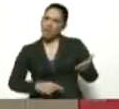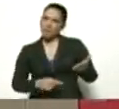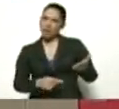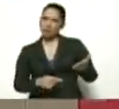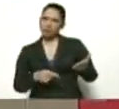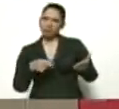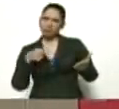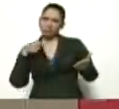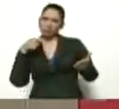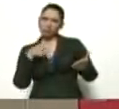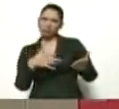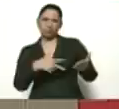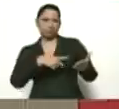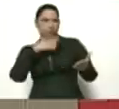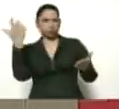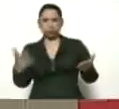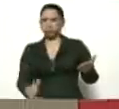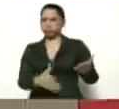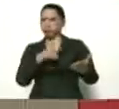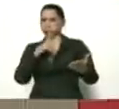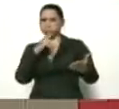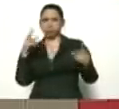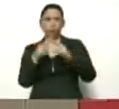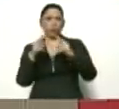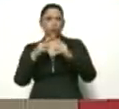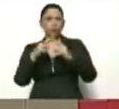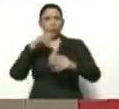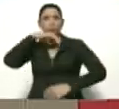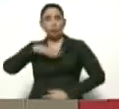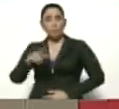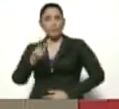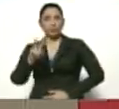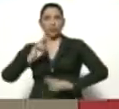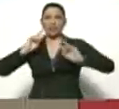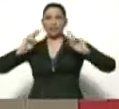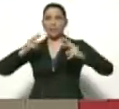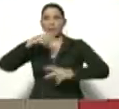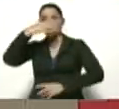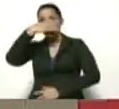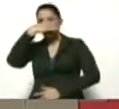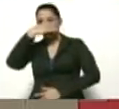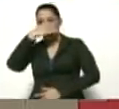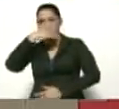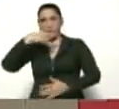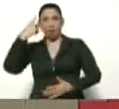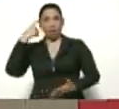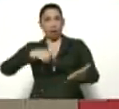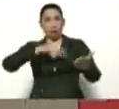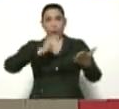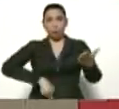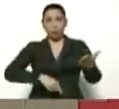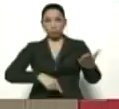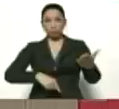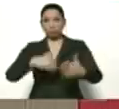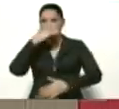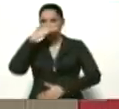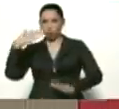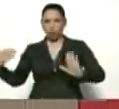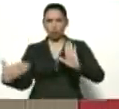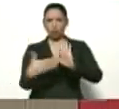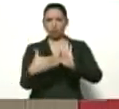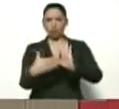desprecio que haya conocido la historia de venezuela en materia criminal el contrato criminal en contra